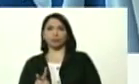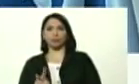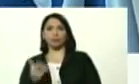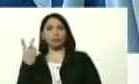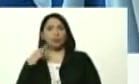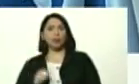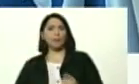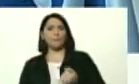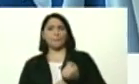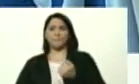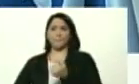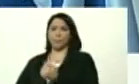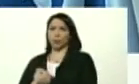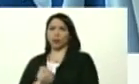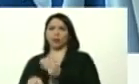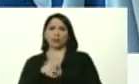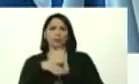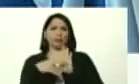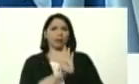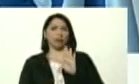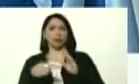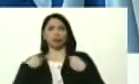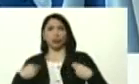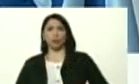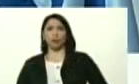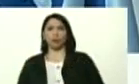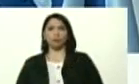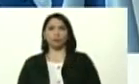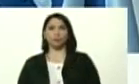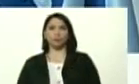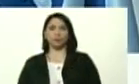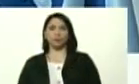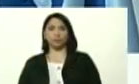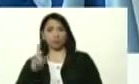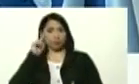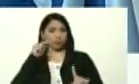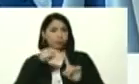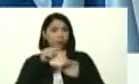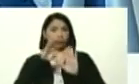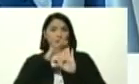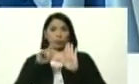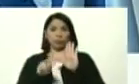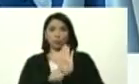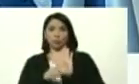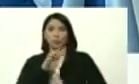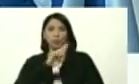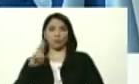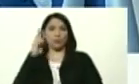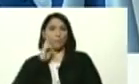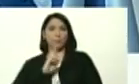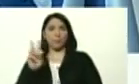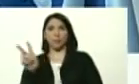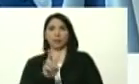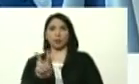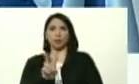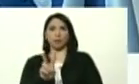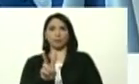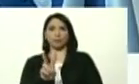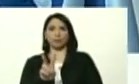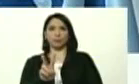la preeminencia de los derechos humanos establecidos en la Constitución de la República Bolivariana de Venezuela.